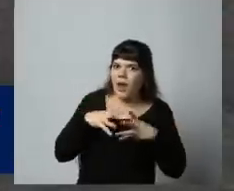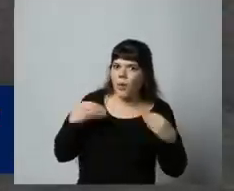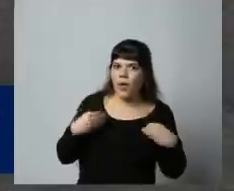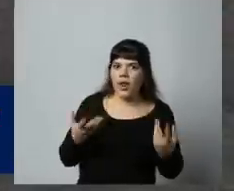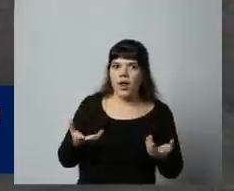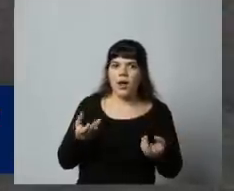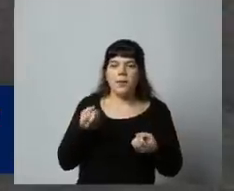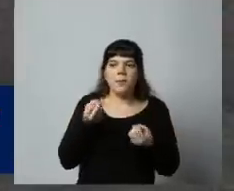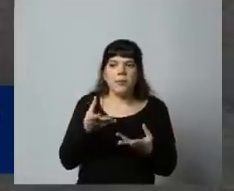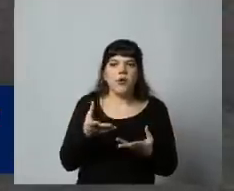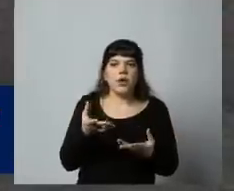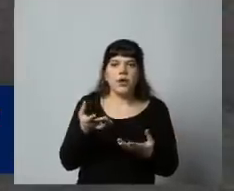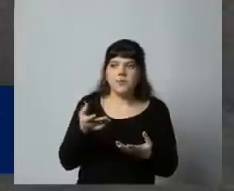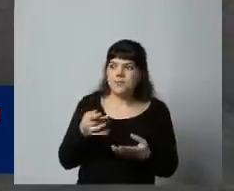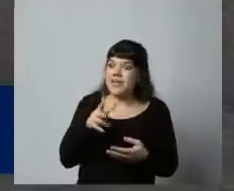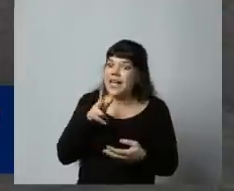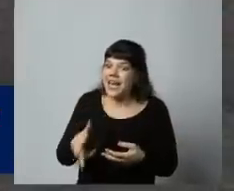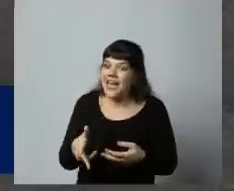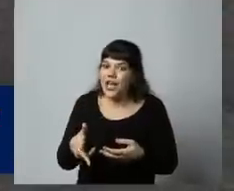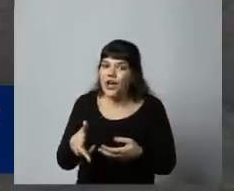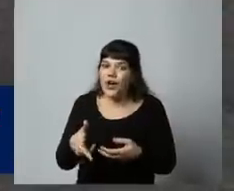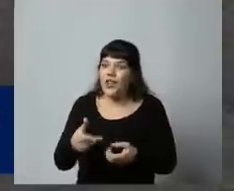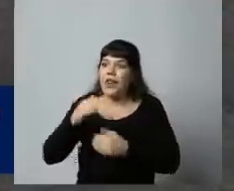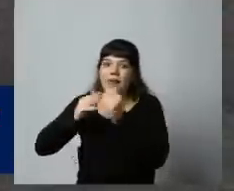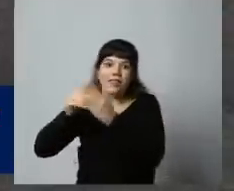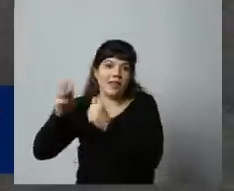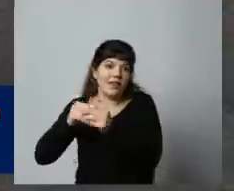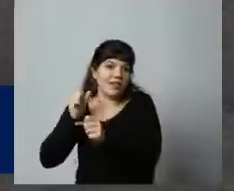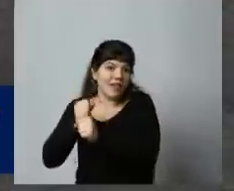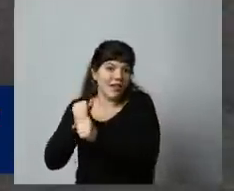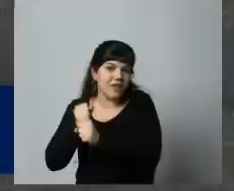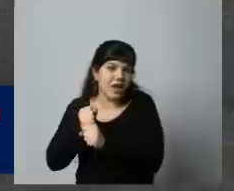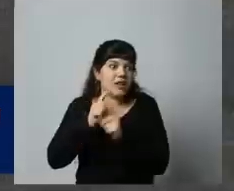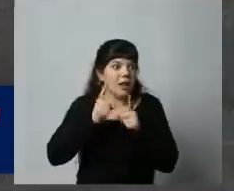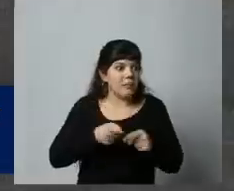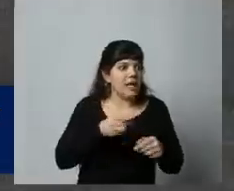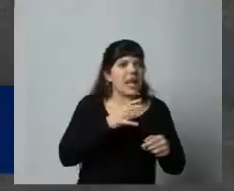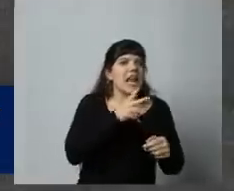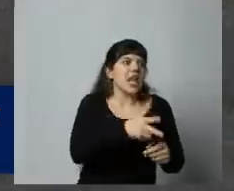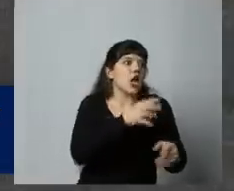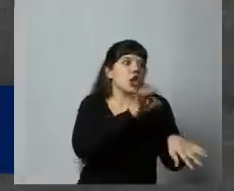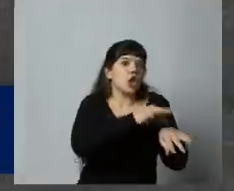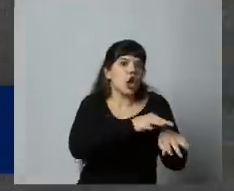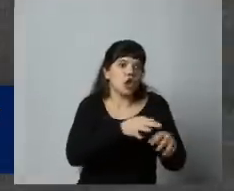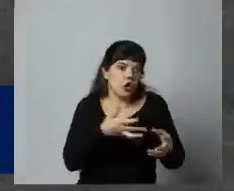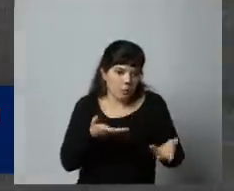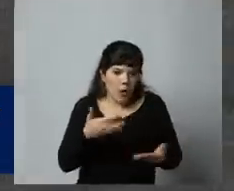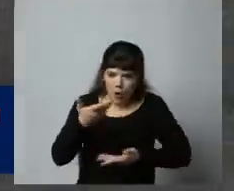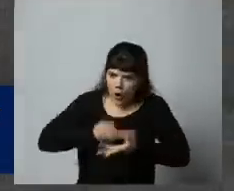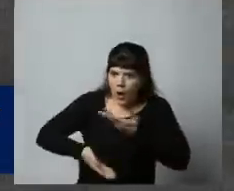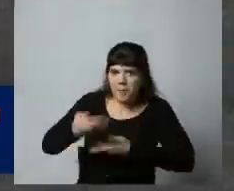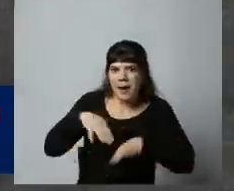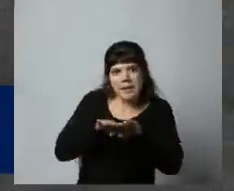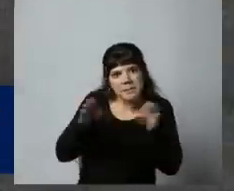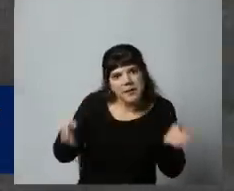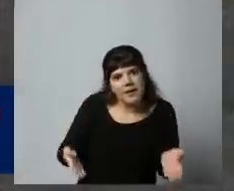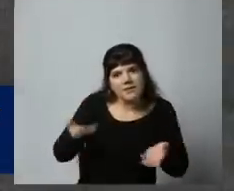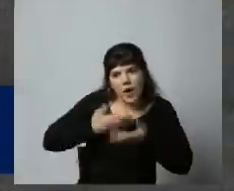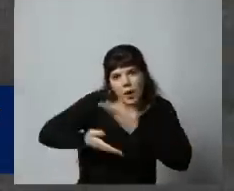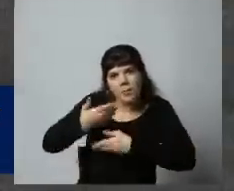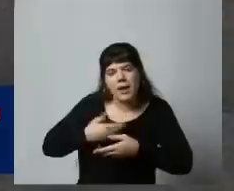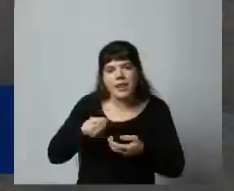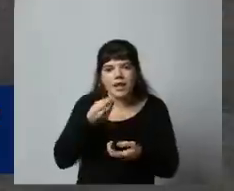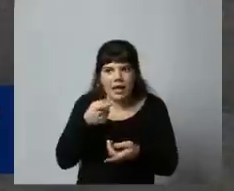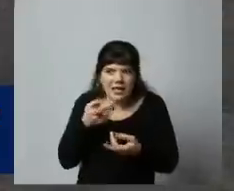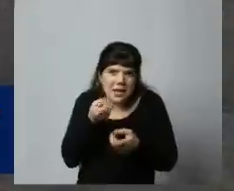donde el hijo del obrero y el hijo del doctor comparten la mesa comparten el menú y hacen uso un mismo